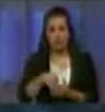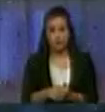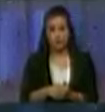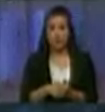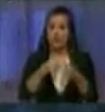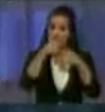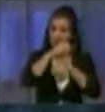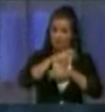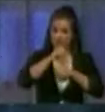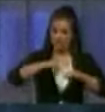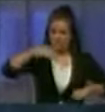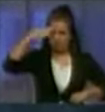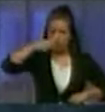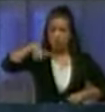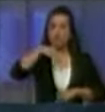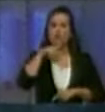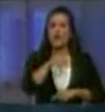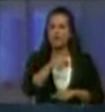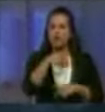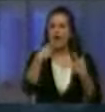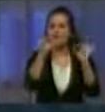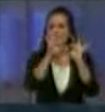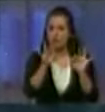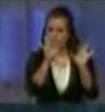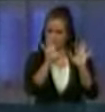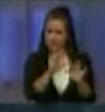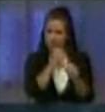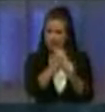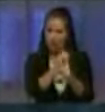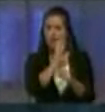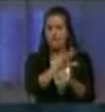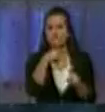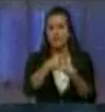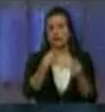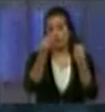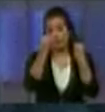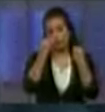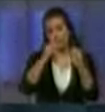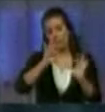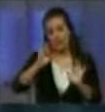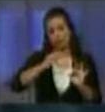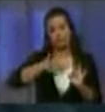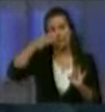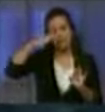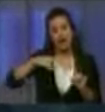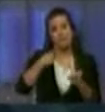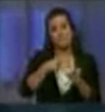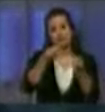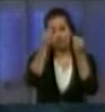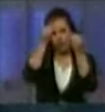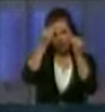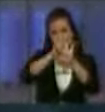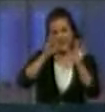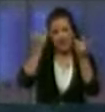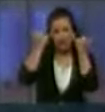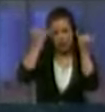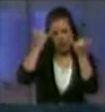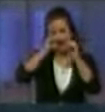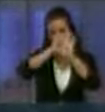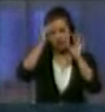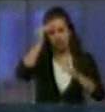Pueblo llega con su metodología, con su preparación militar de seguridad, con su preparación